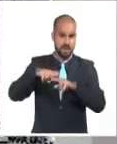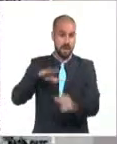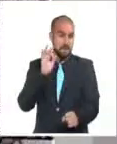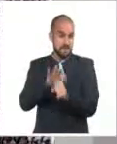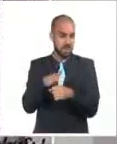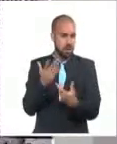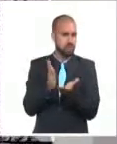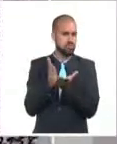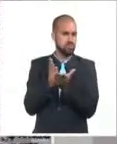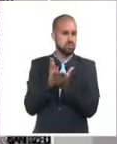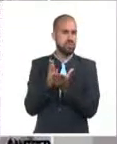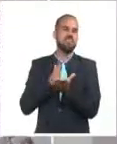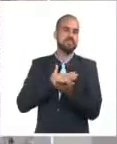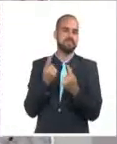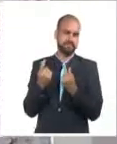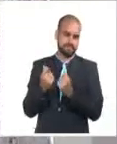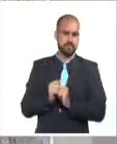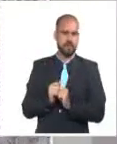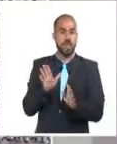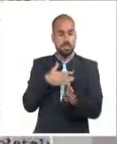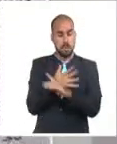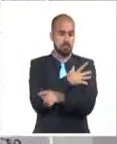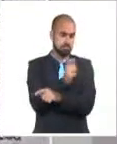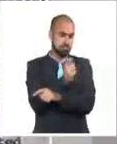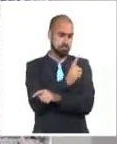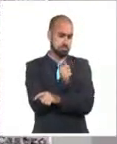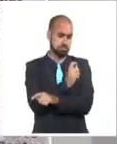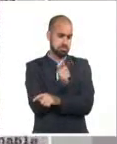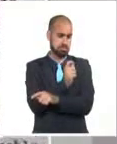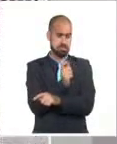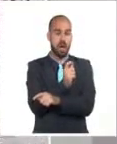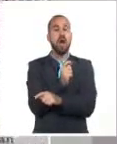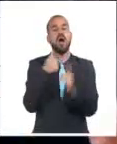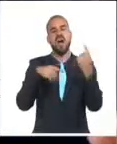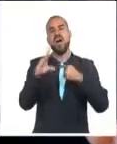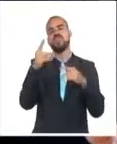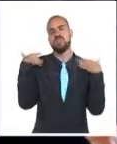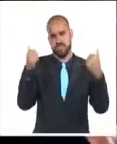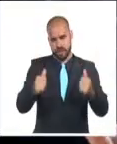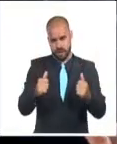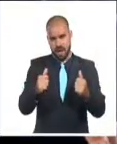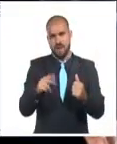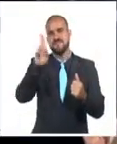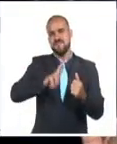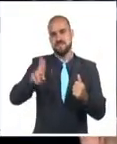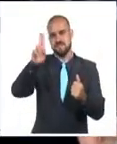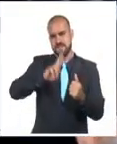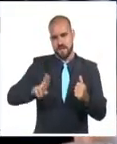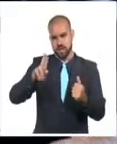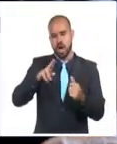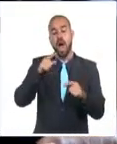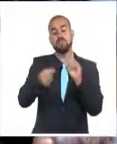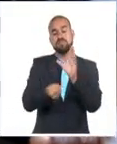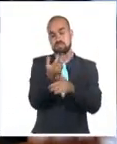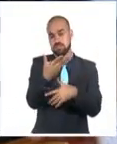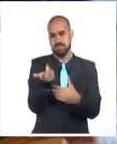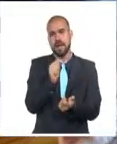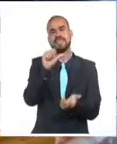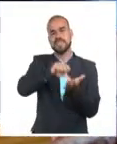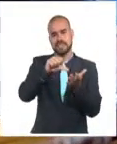como economista, se dedicó a la docencia y se desempeñó como decano de la Facultad de Humanidades y director fundador del